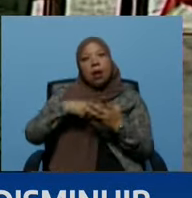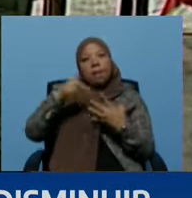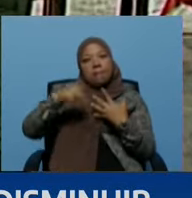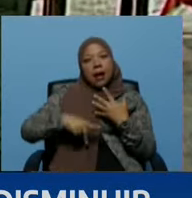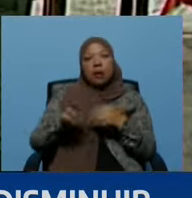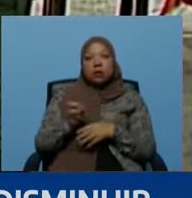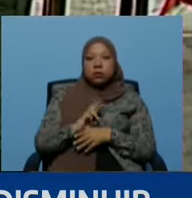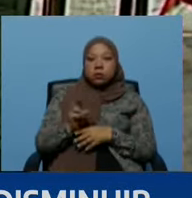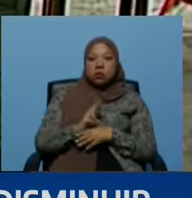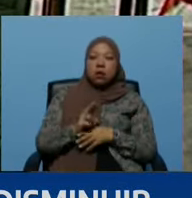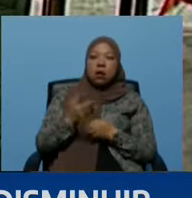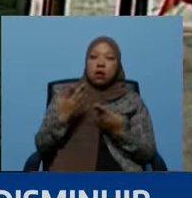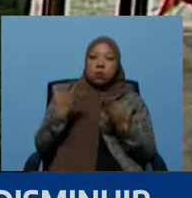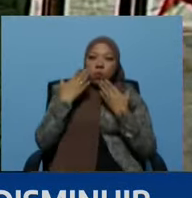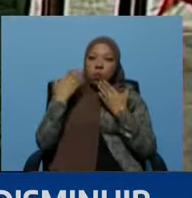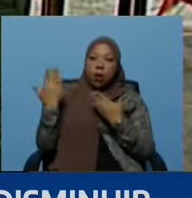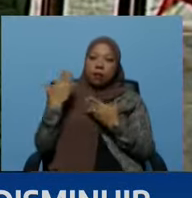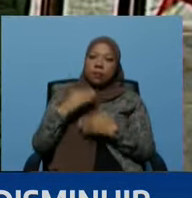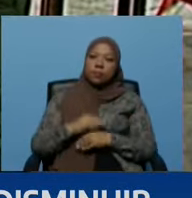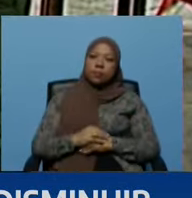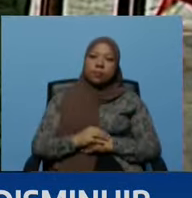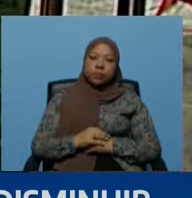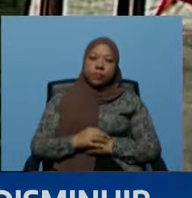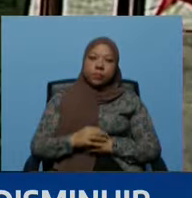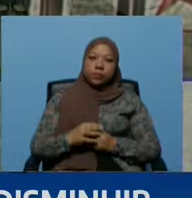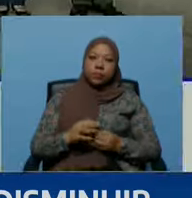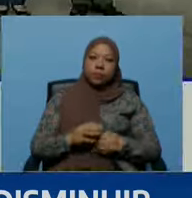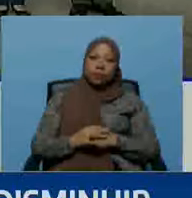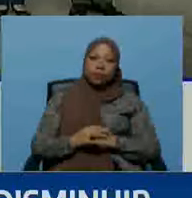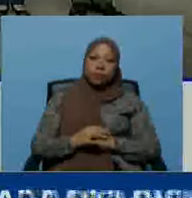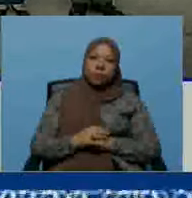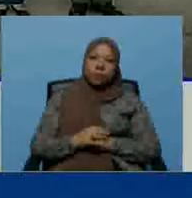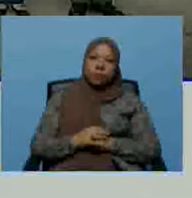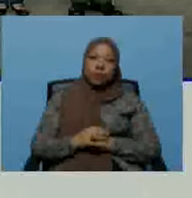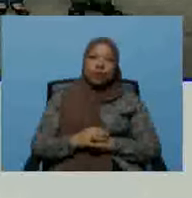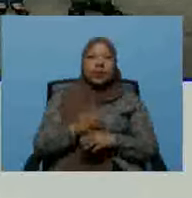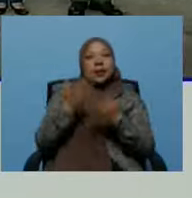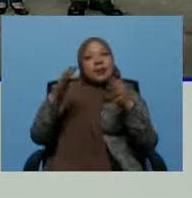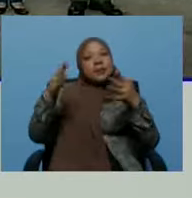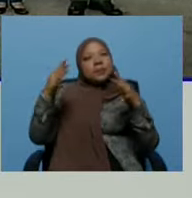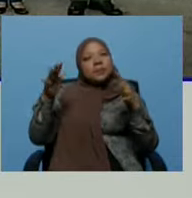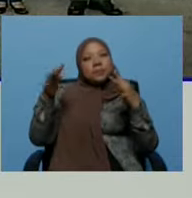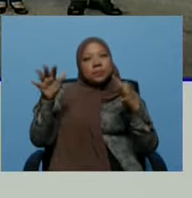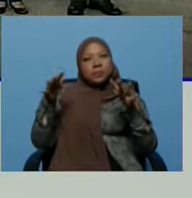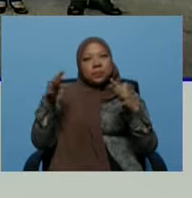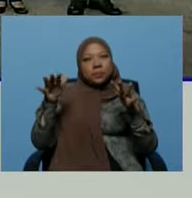piloto. Adelante, mi comandante. Bueno, aquí lo que merece un aplauso.